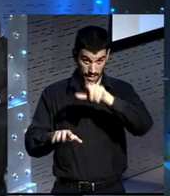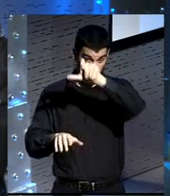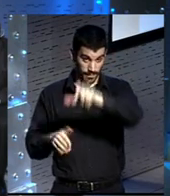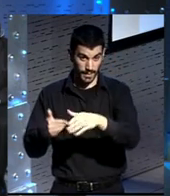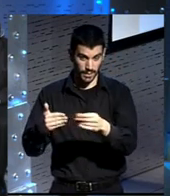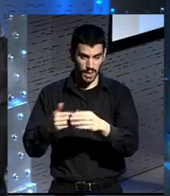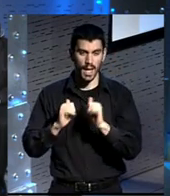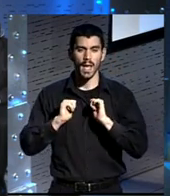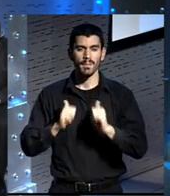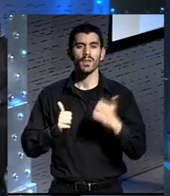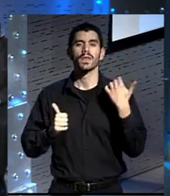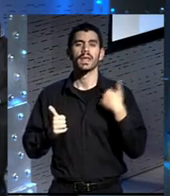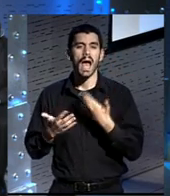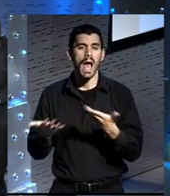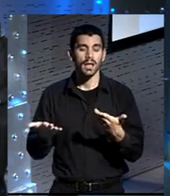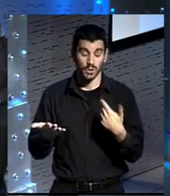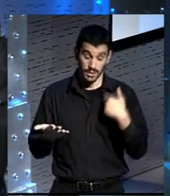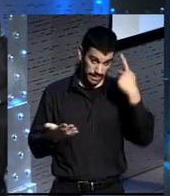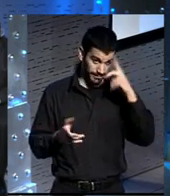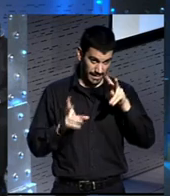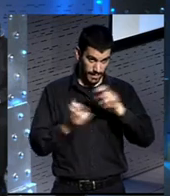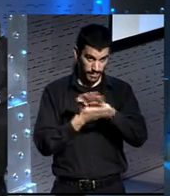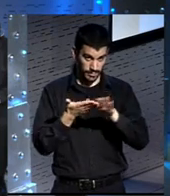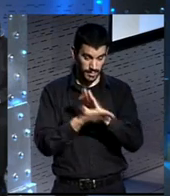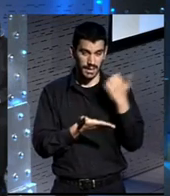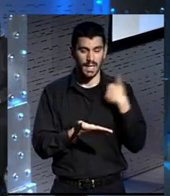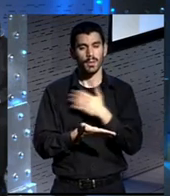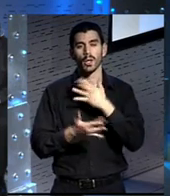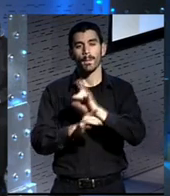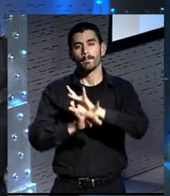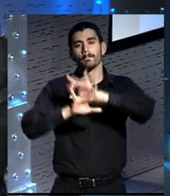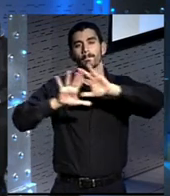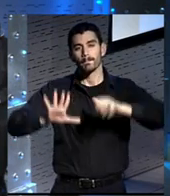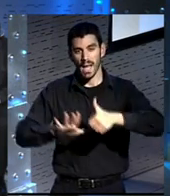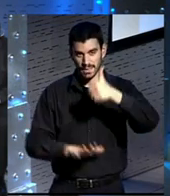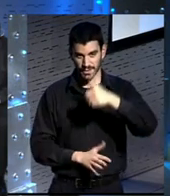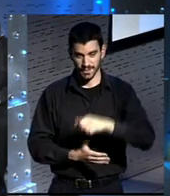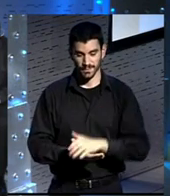futuro? Algo de esto ya se ha planteado, pero quizá esperan una respuesta un poquito más amplia a este respecto.